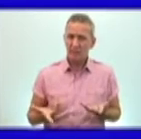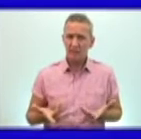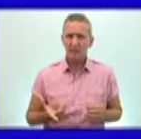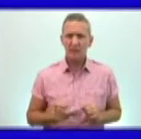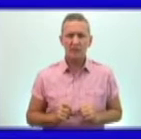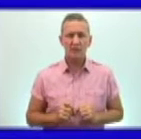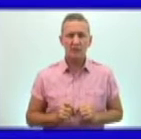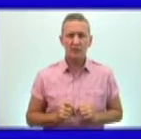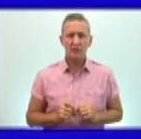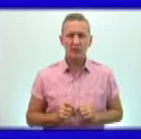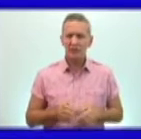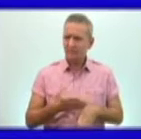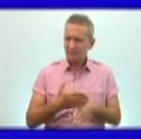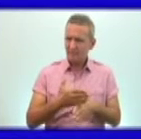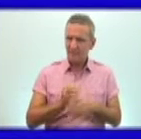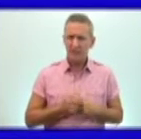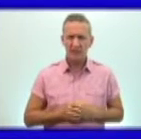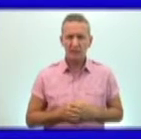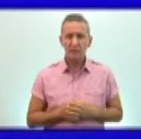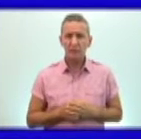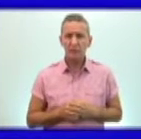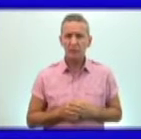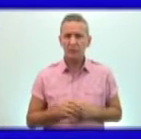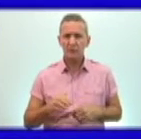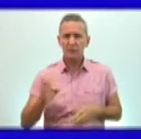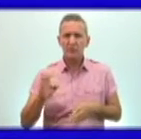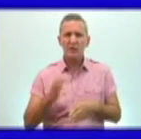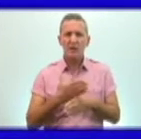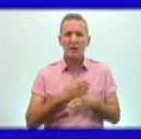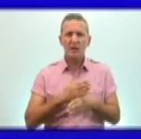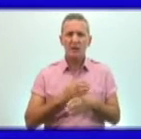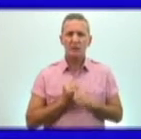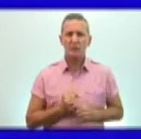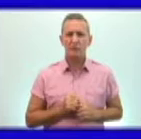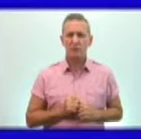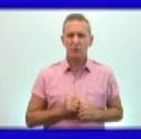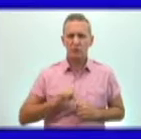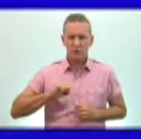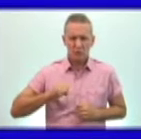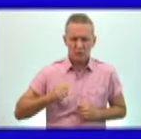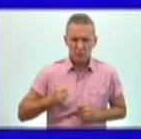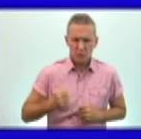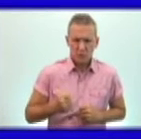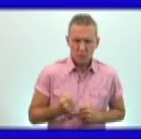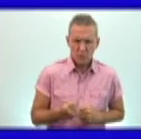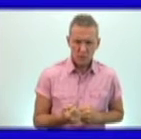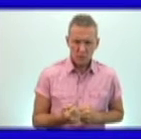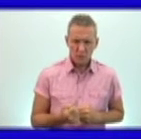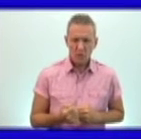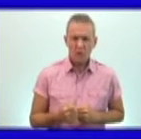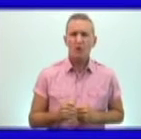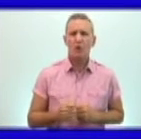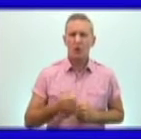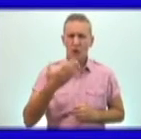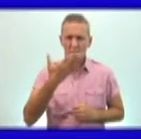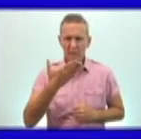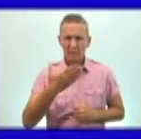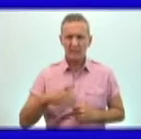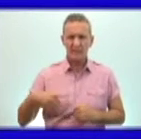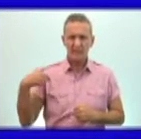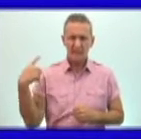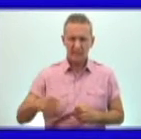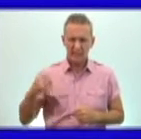totalmente diferente. Era la concepción de la hegemonía frente a el explotado, era